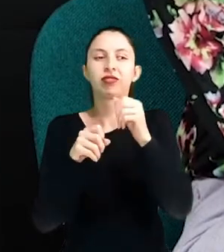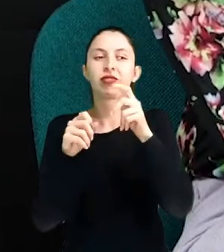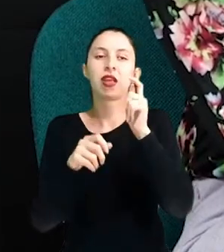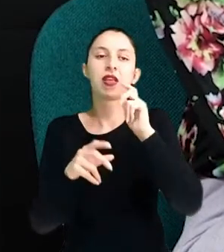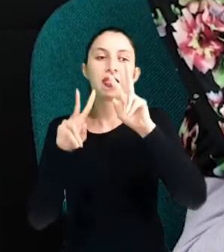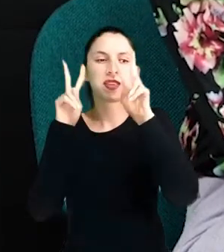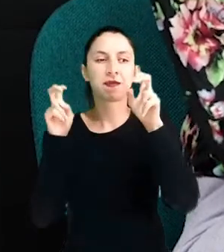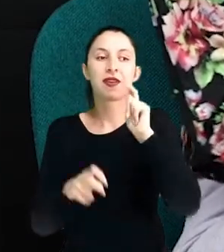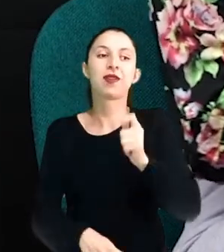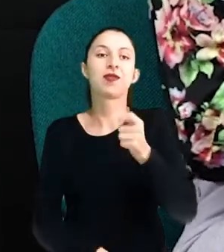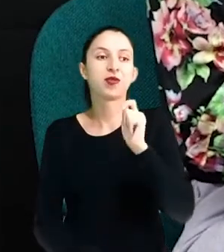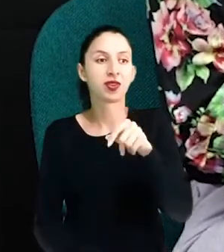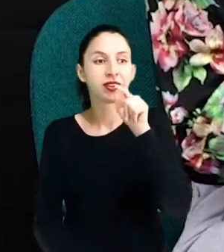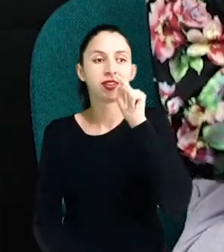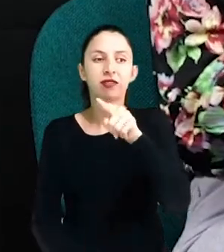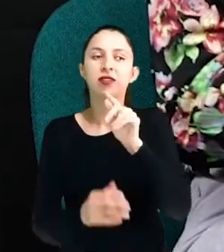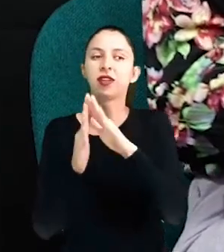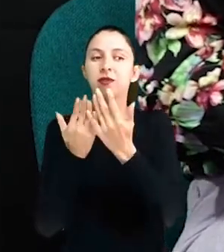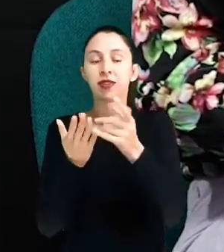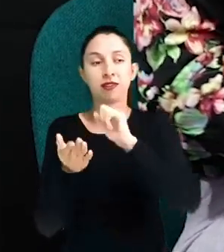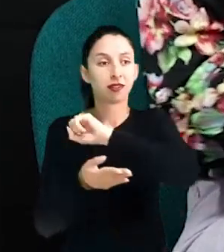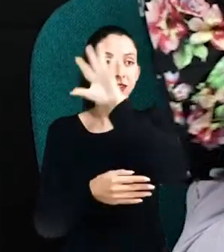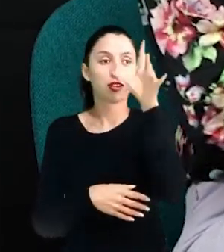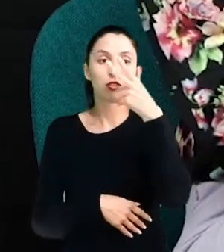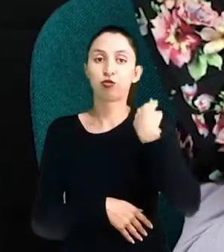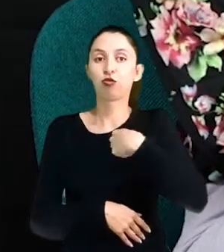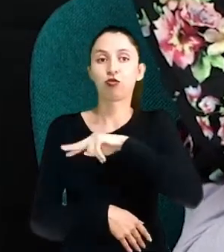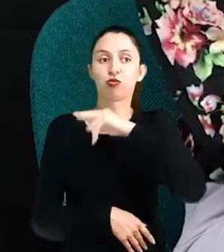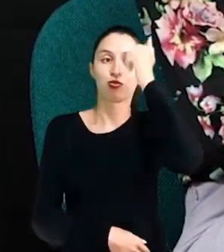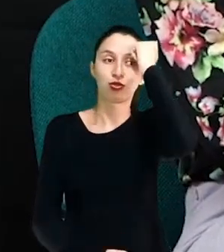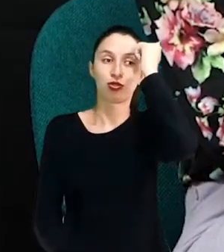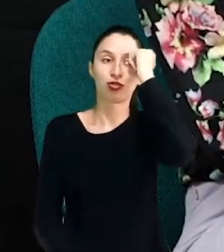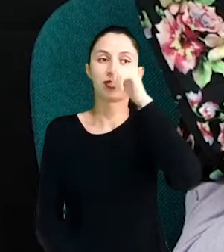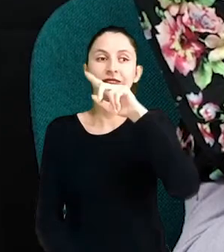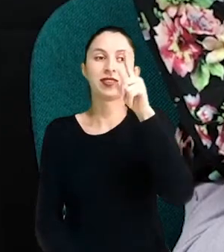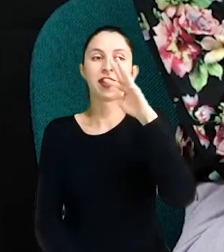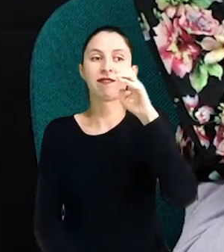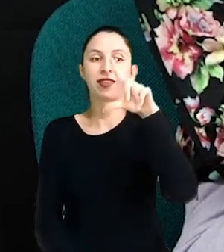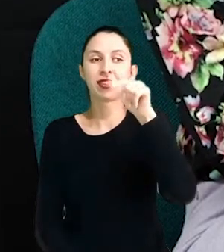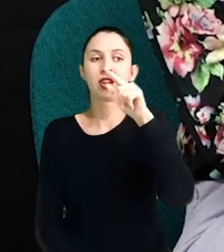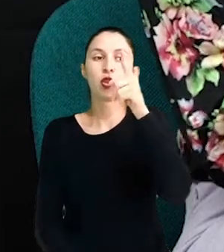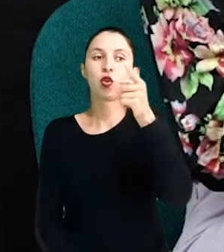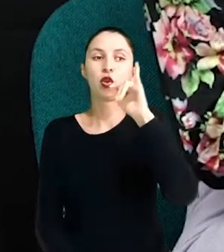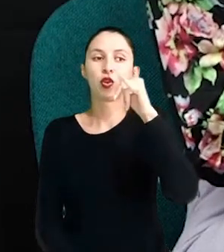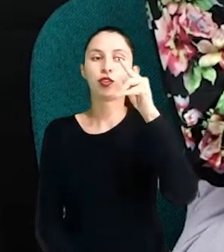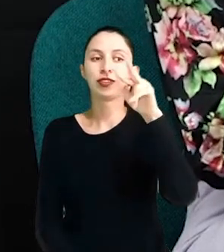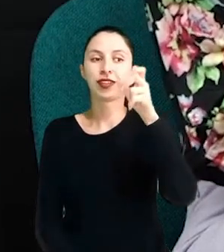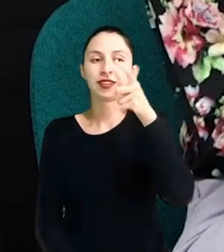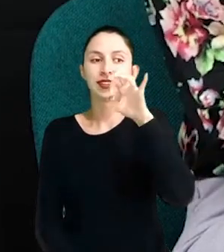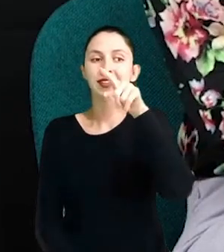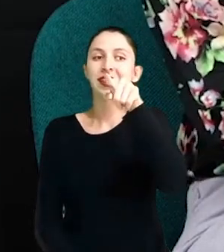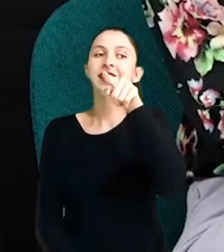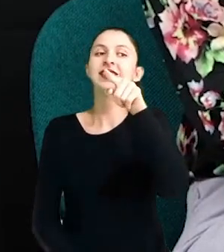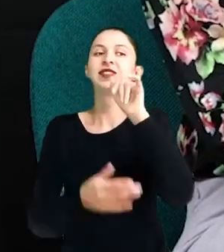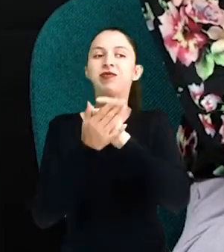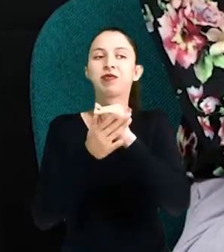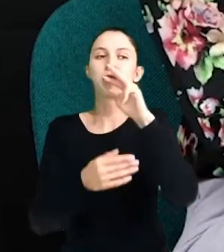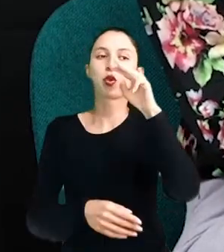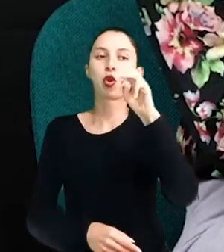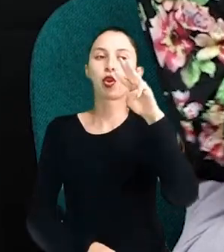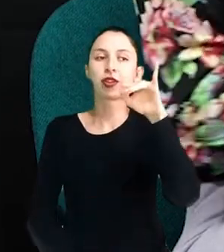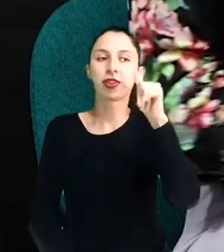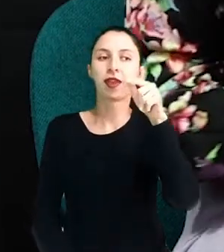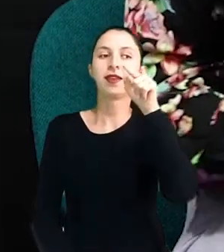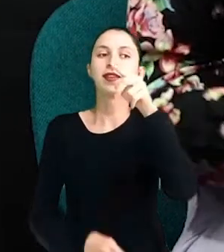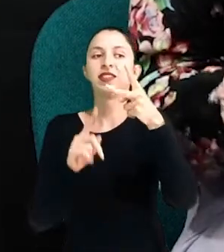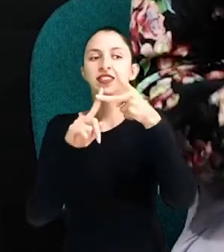laborales, líneas jurisprudenciales. Este libro, por supuesto, escrito por nuestra docente Isabel Goyes Moreno en compañía de